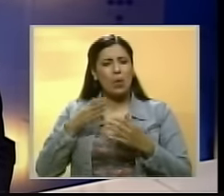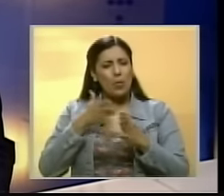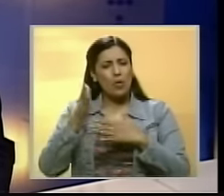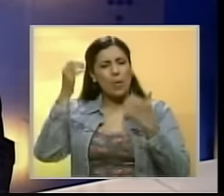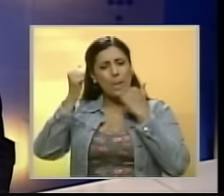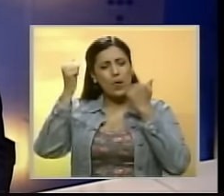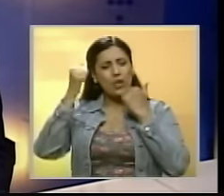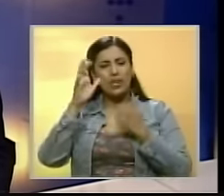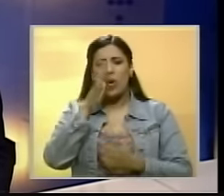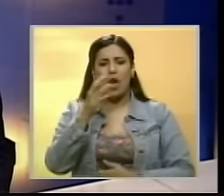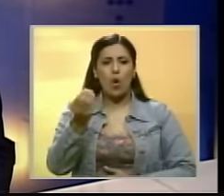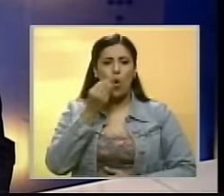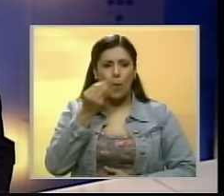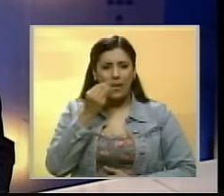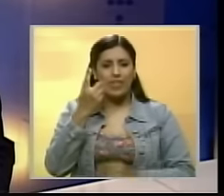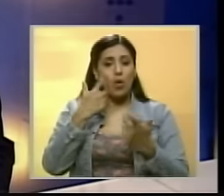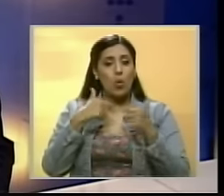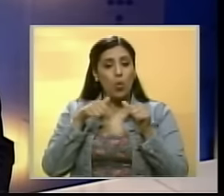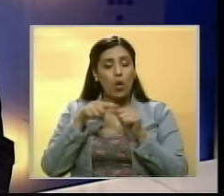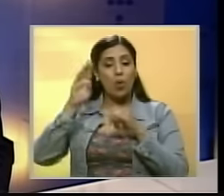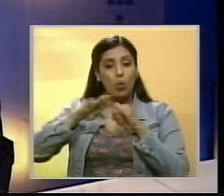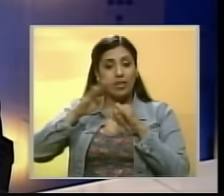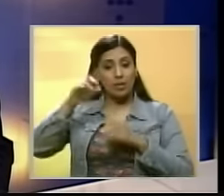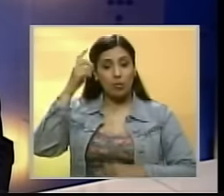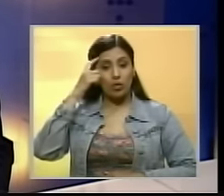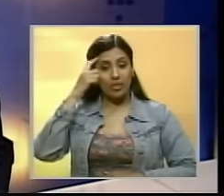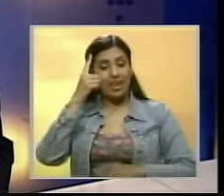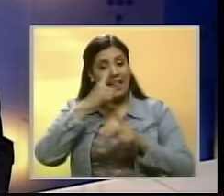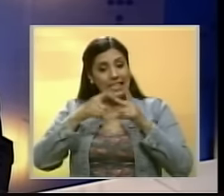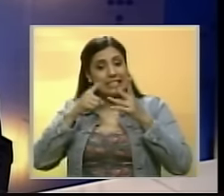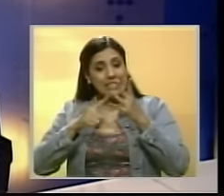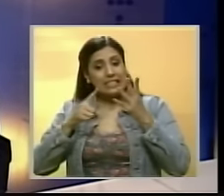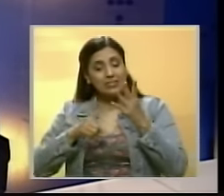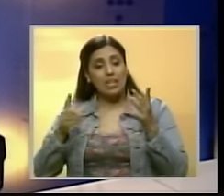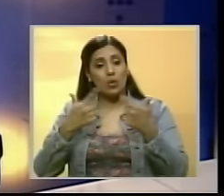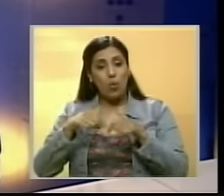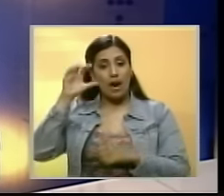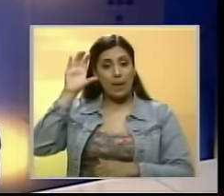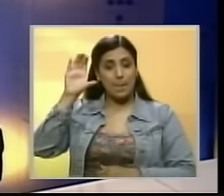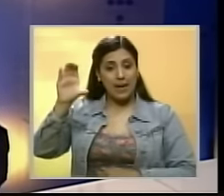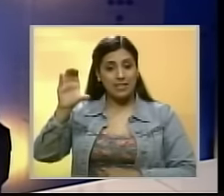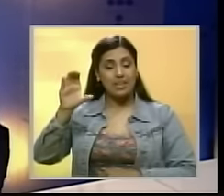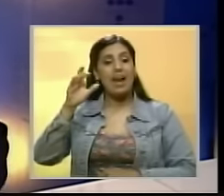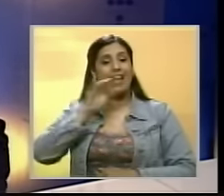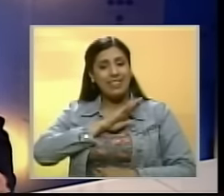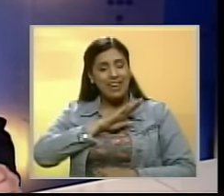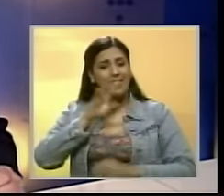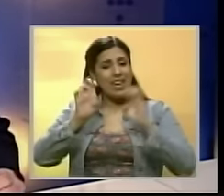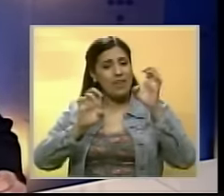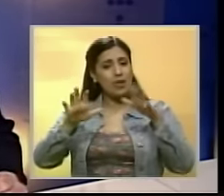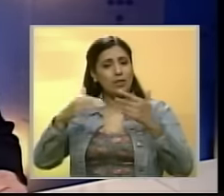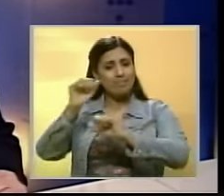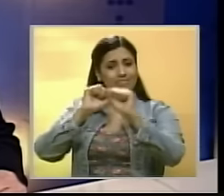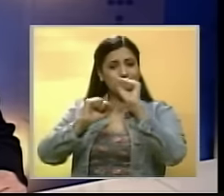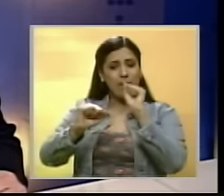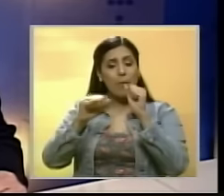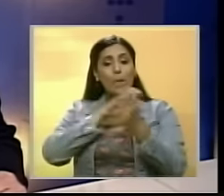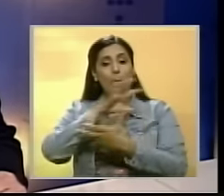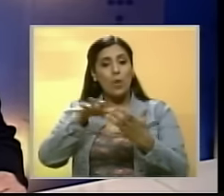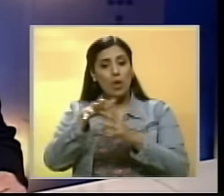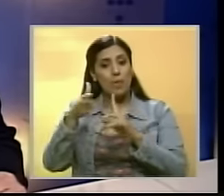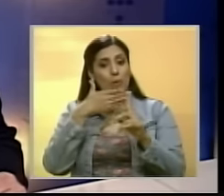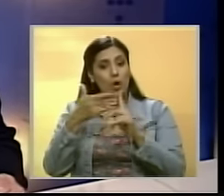protestas por escasez de alimentos ocurridas Durante los últimos días en varias regiones del país considera que deben ser canalizadas para evitar que deriven en